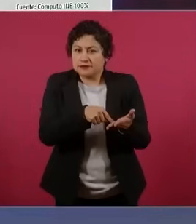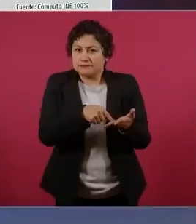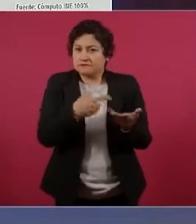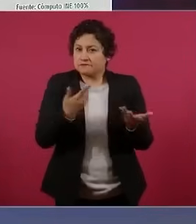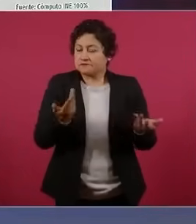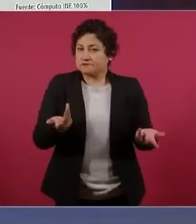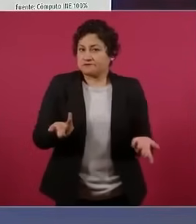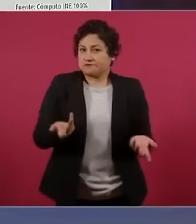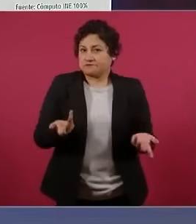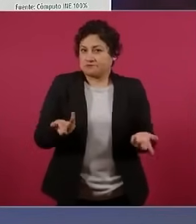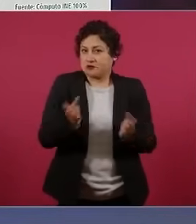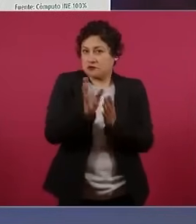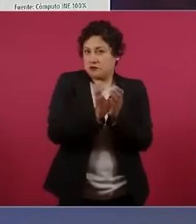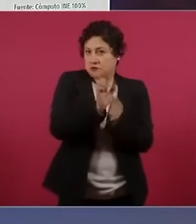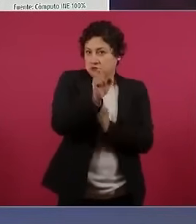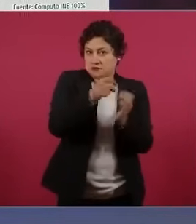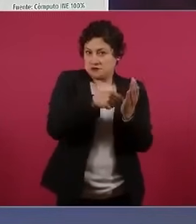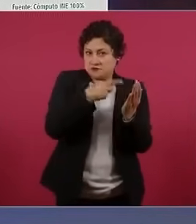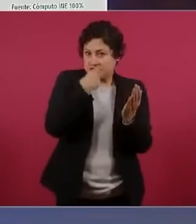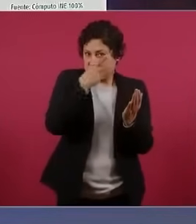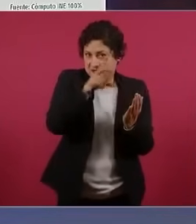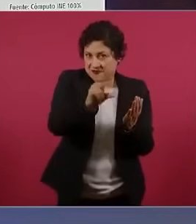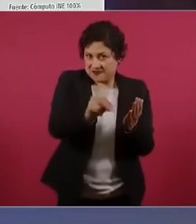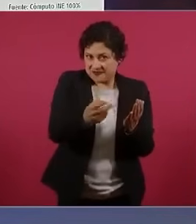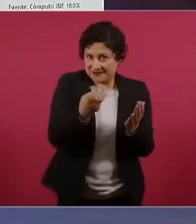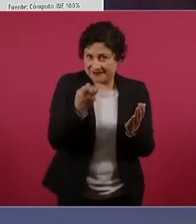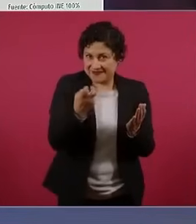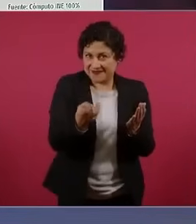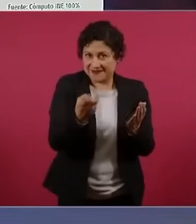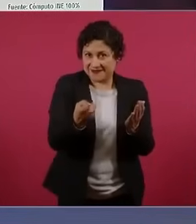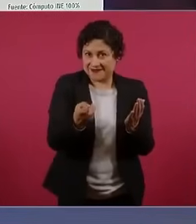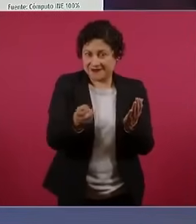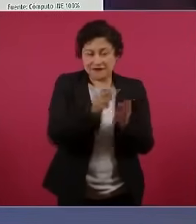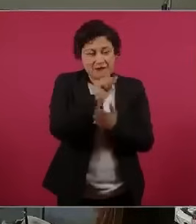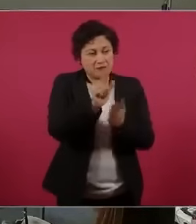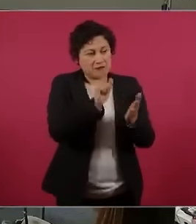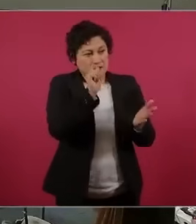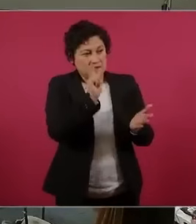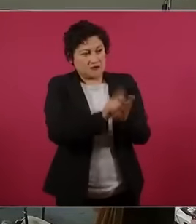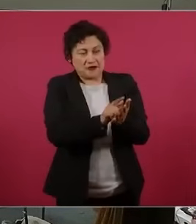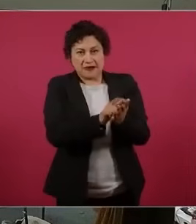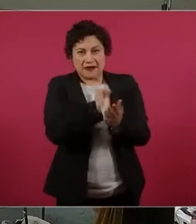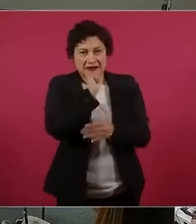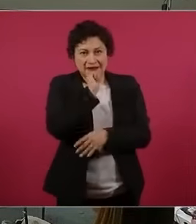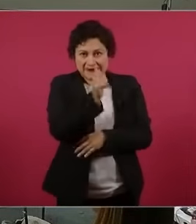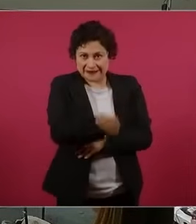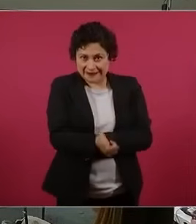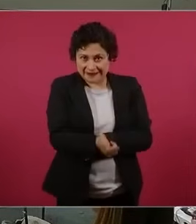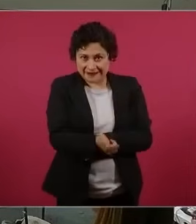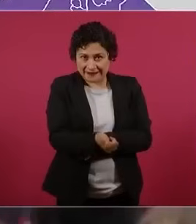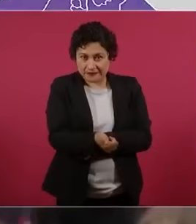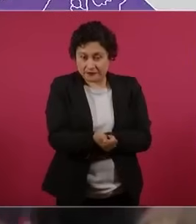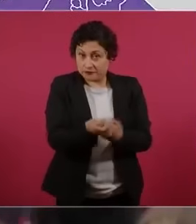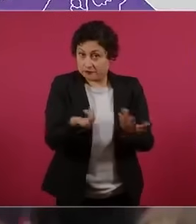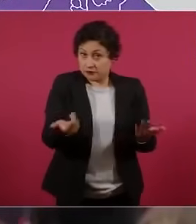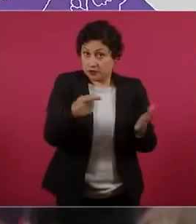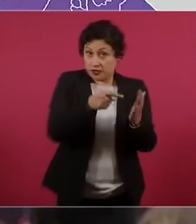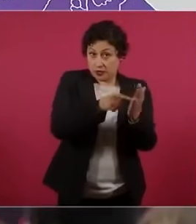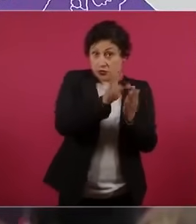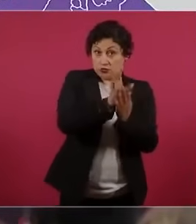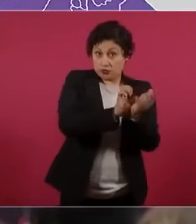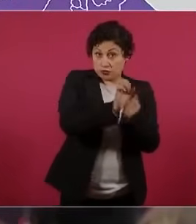Si no está en la Constitución, si no está en la ley, lo que está en la Constitución y está en la ley es